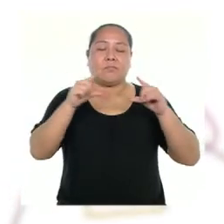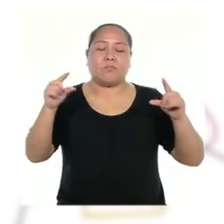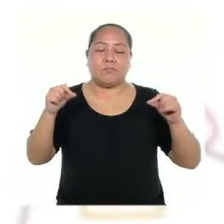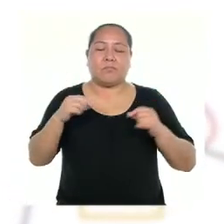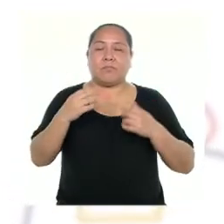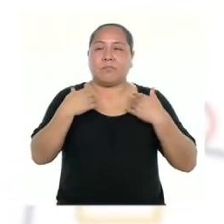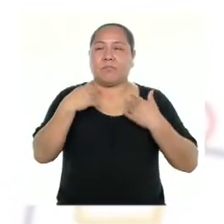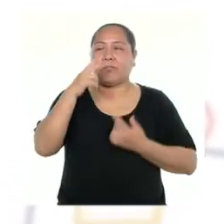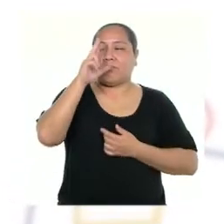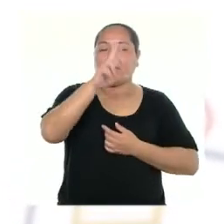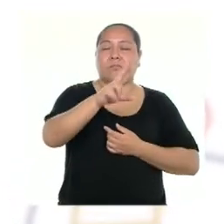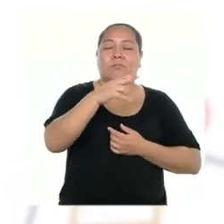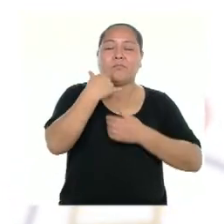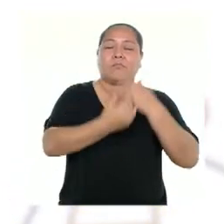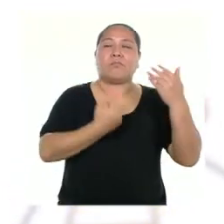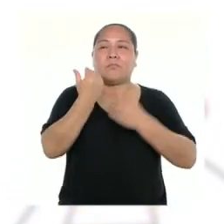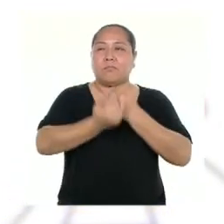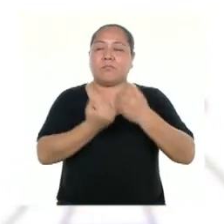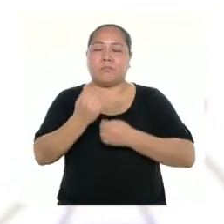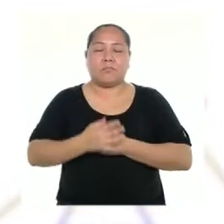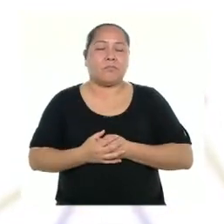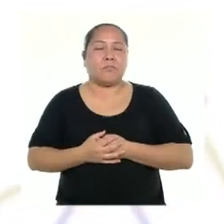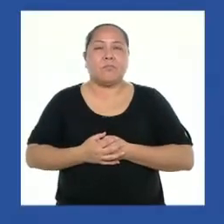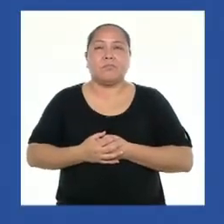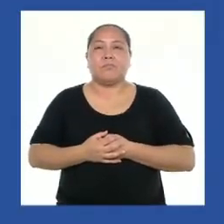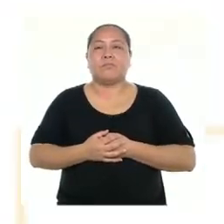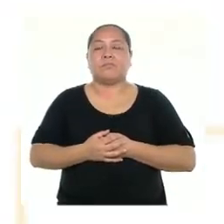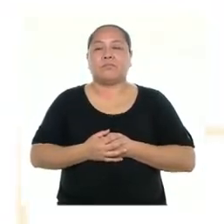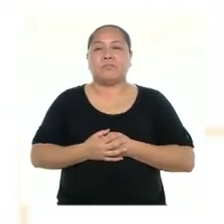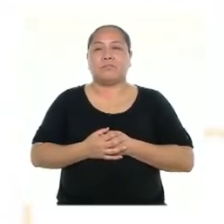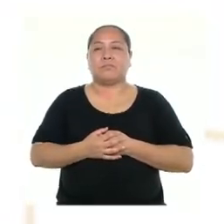realizaremos tres procedimientos.